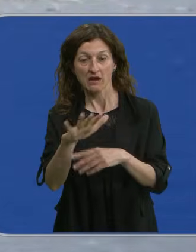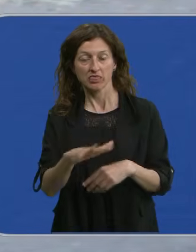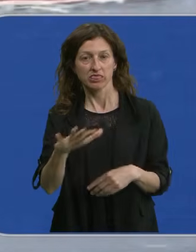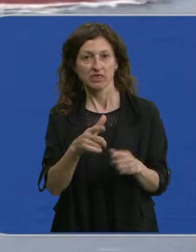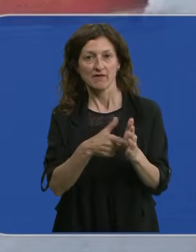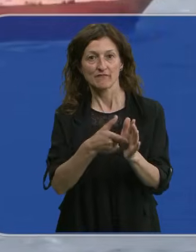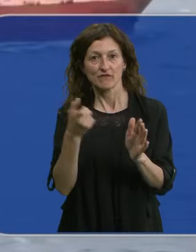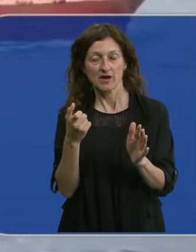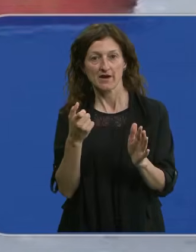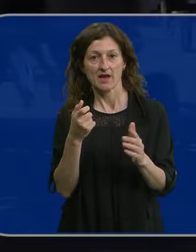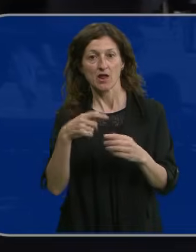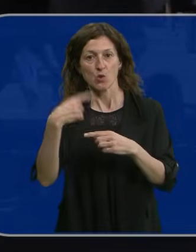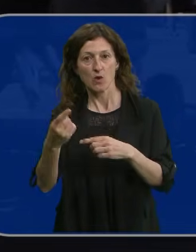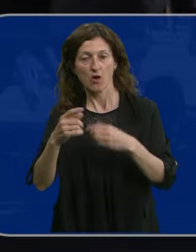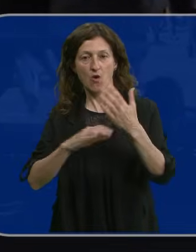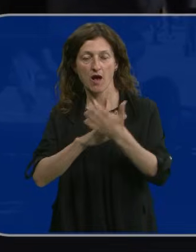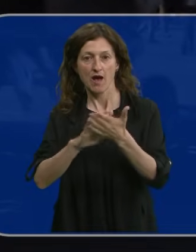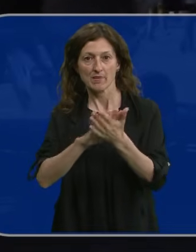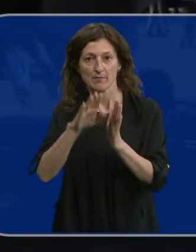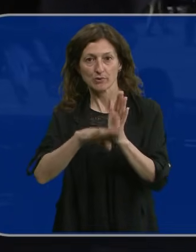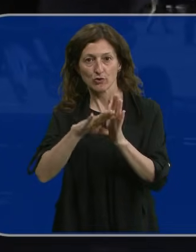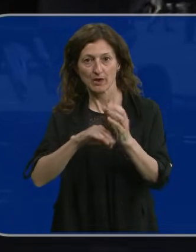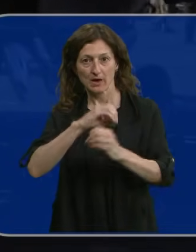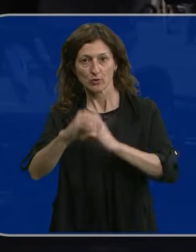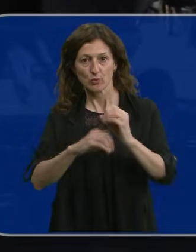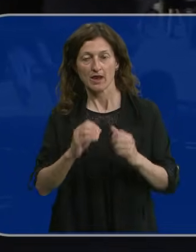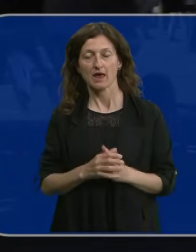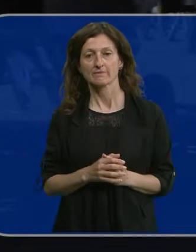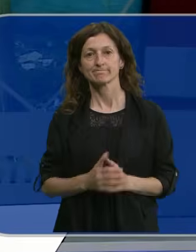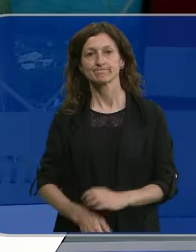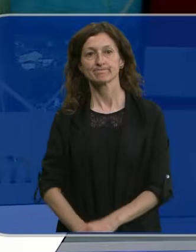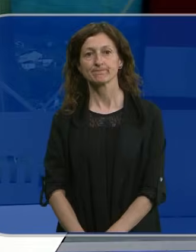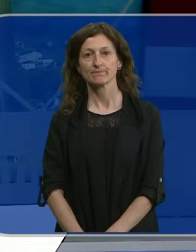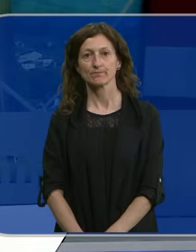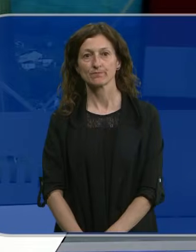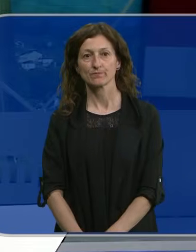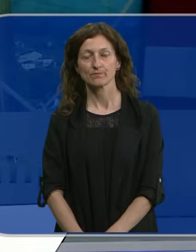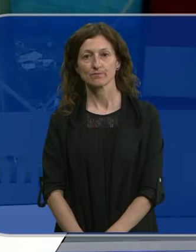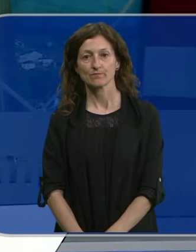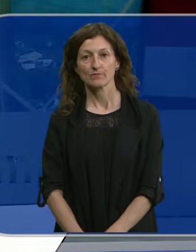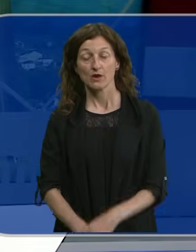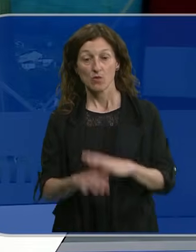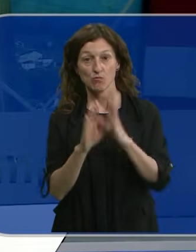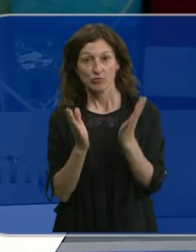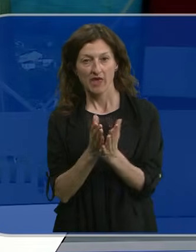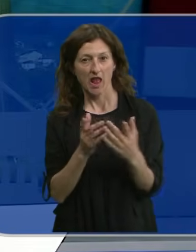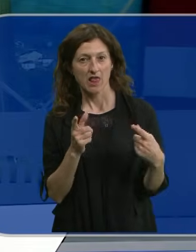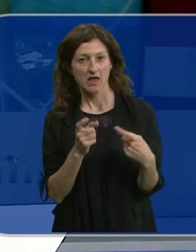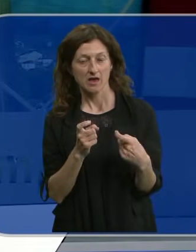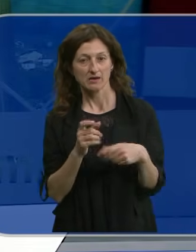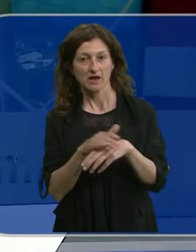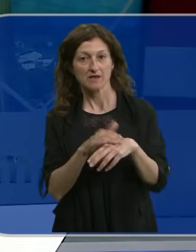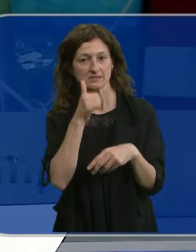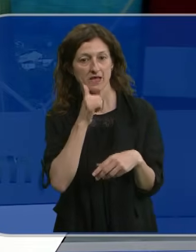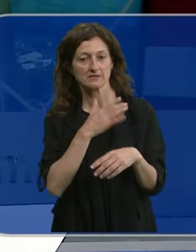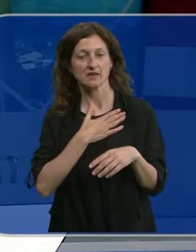antes de hablar sobre el programa nuclear iraní. Ante las turbulencias mundiales por esa guerra, Pedro